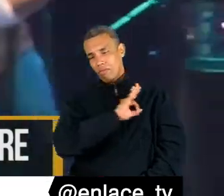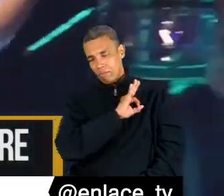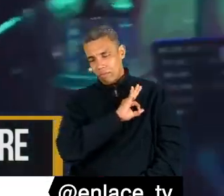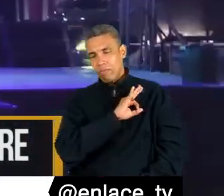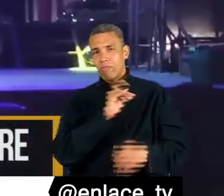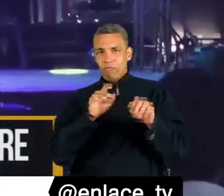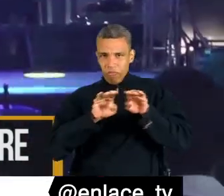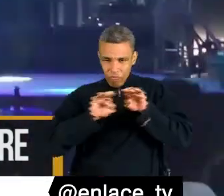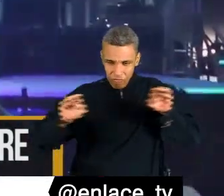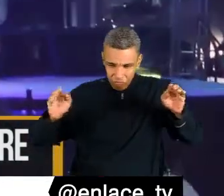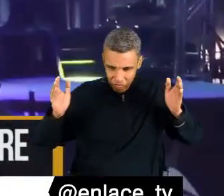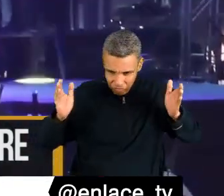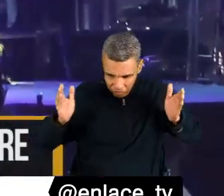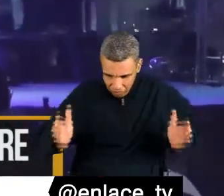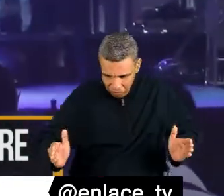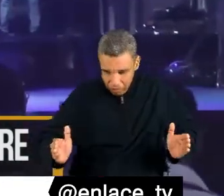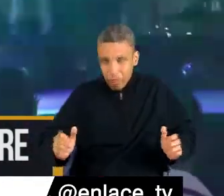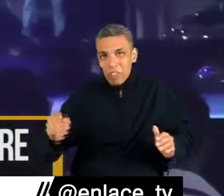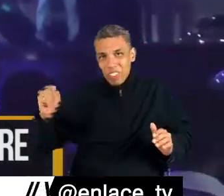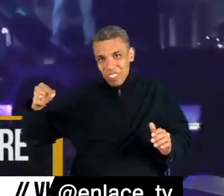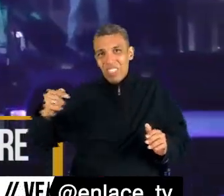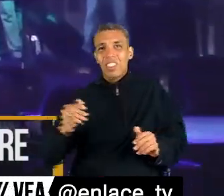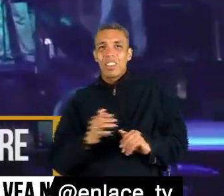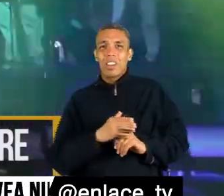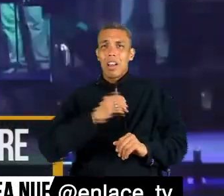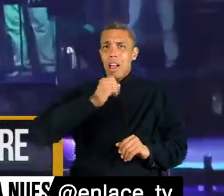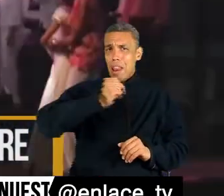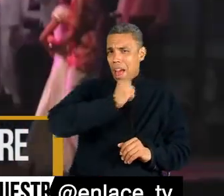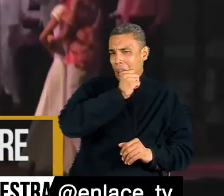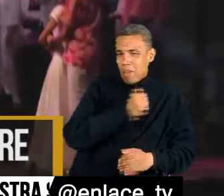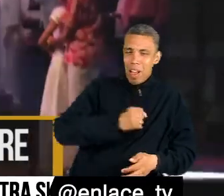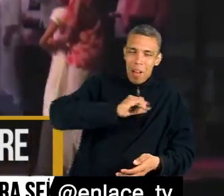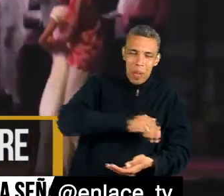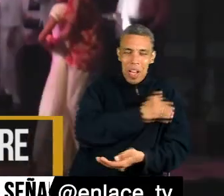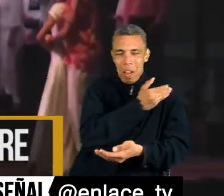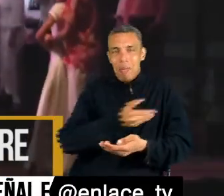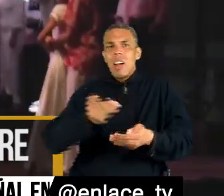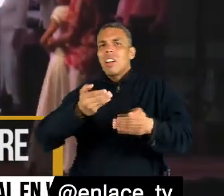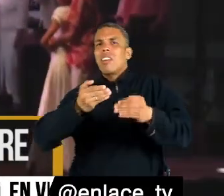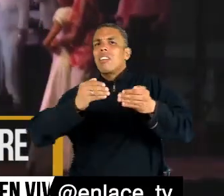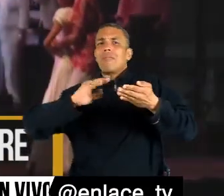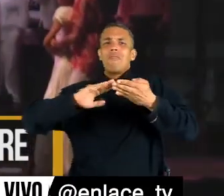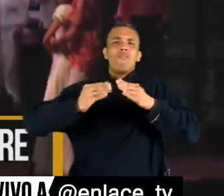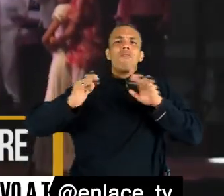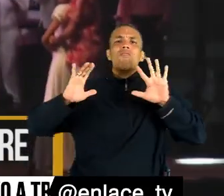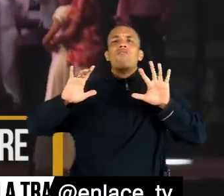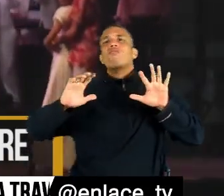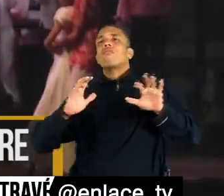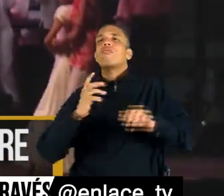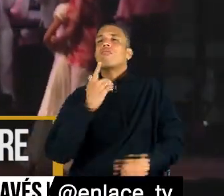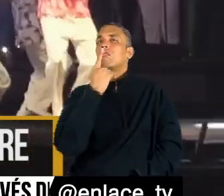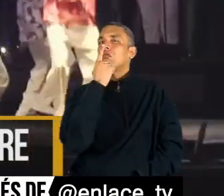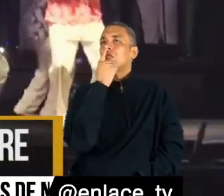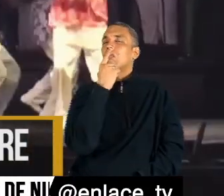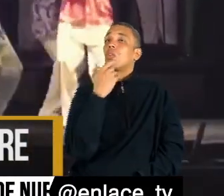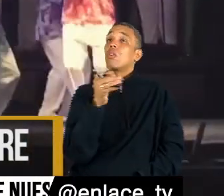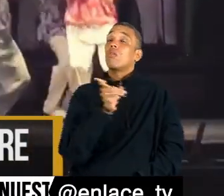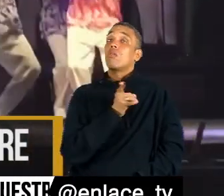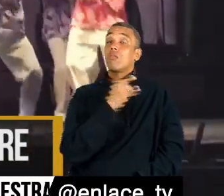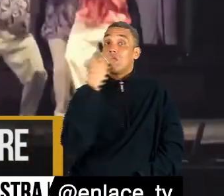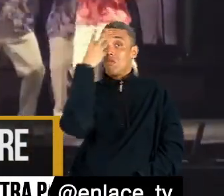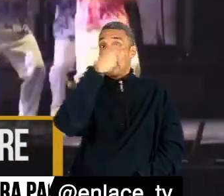tarima, importantes artistas y agrupaciones musicales deleitaron a los espectadores con sus expresiones artísticas.